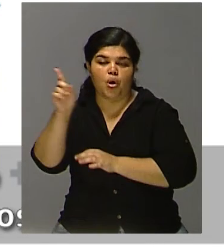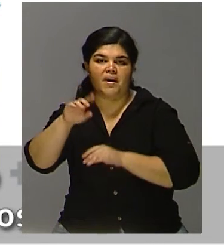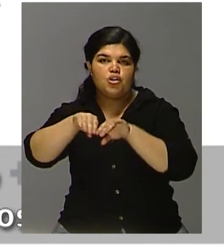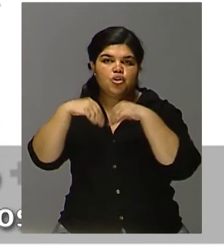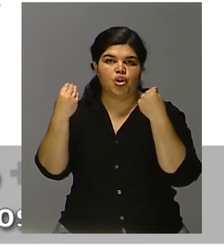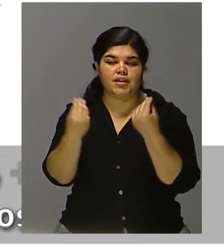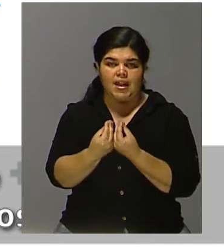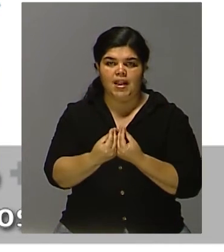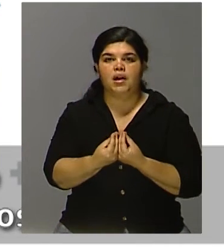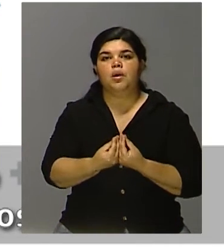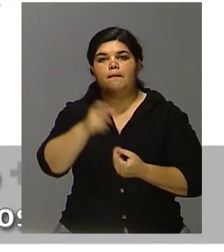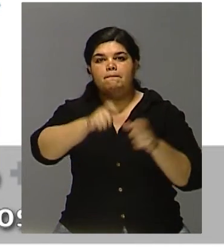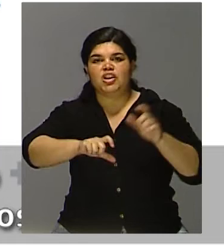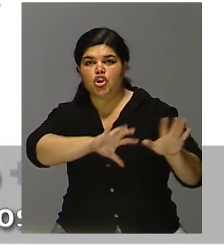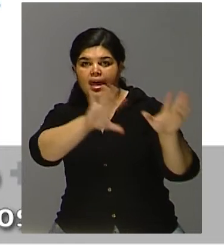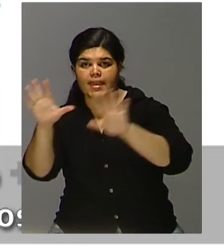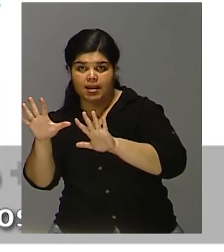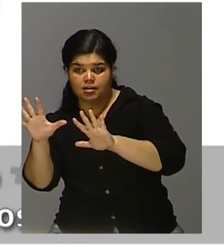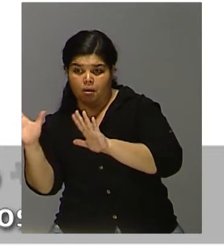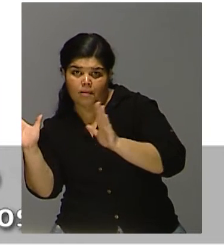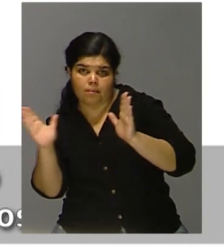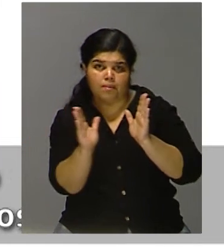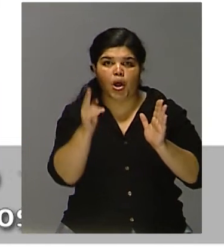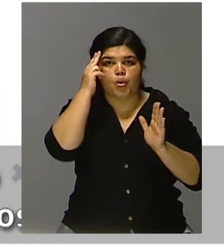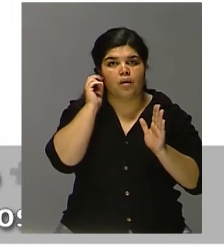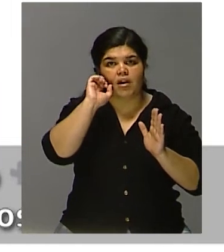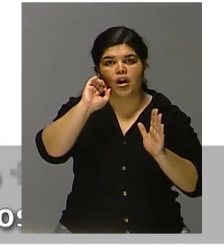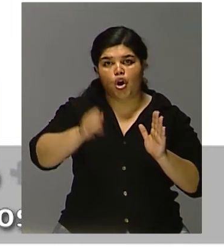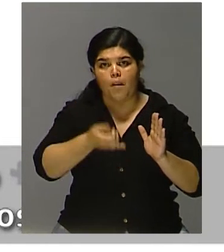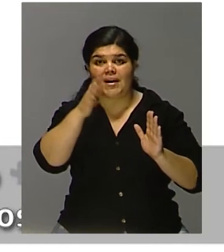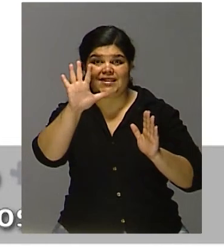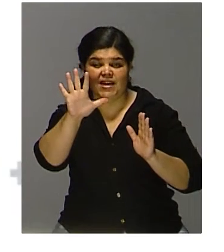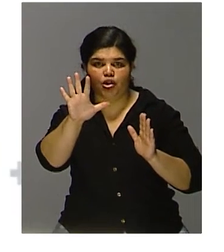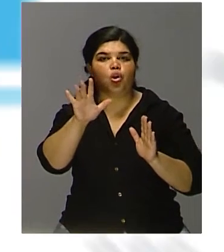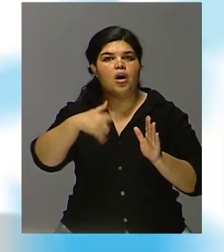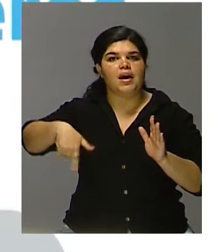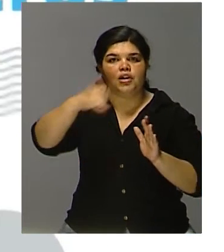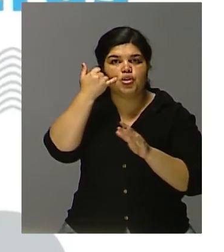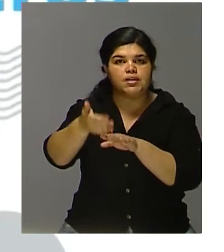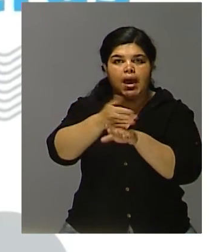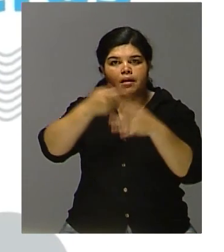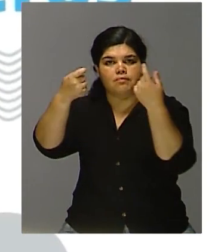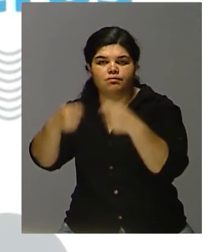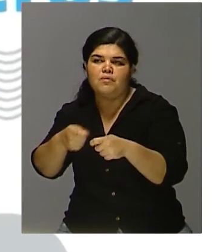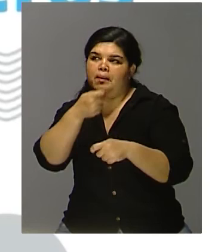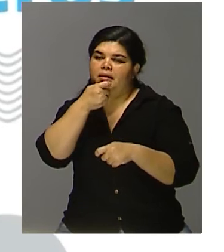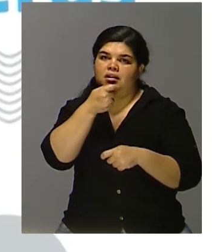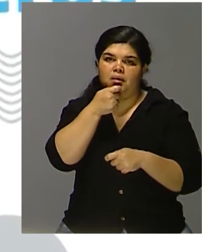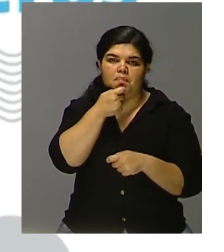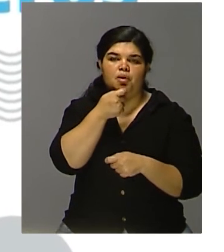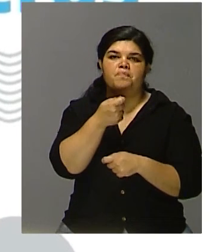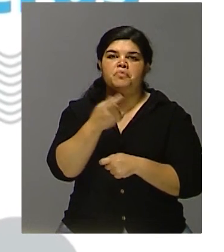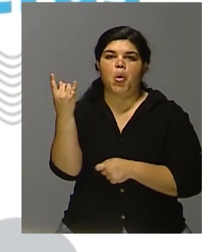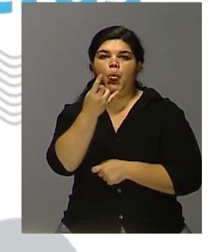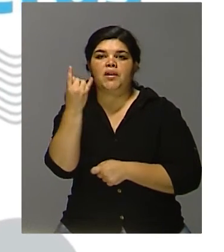de cada 10 personas tiene durante su vida alguna experiencia con el mercado de valores, porque así se ahorra para la universidad de los hijos en el largo